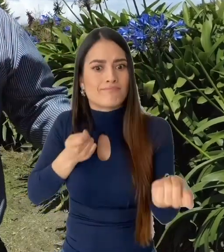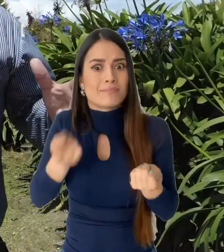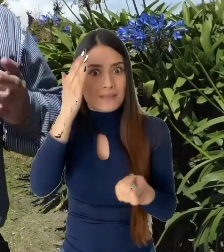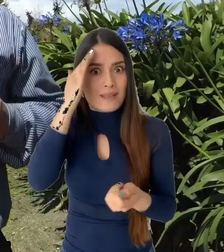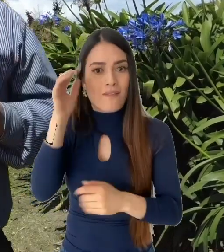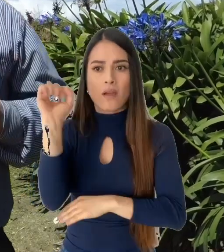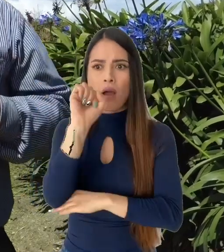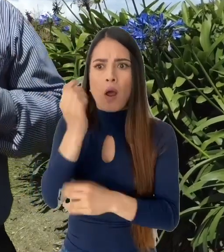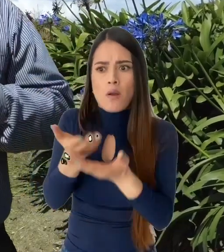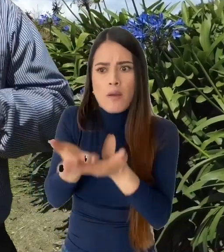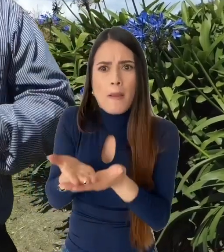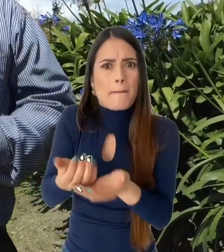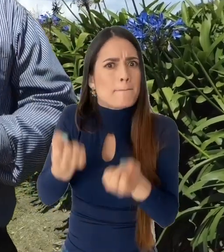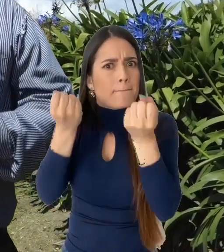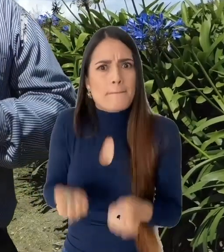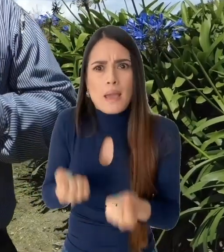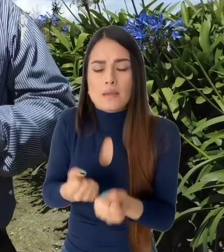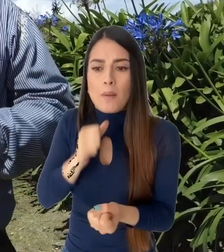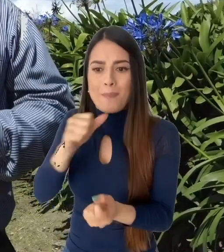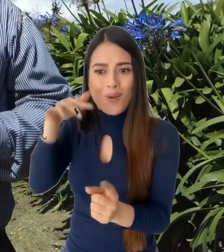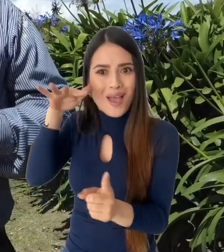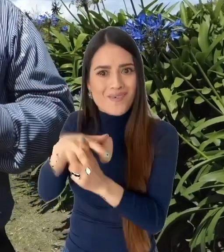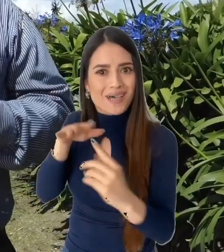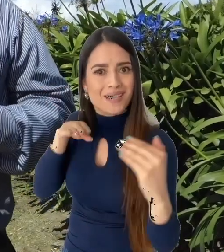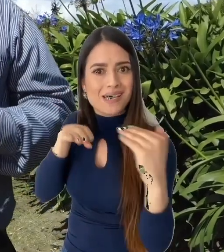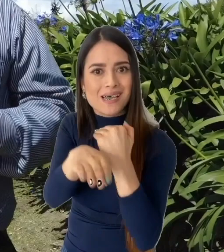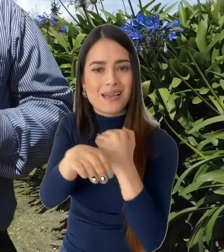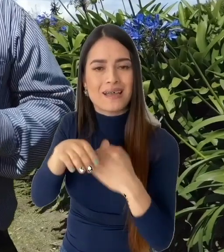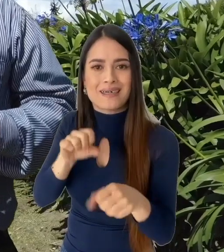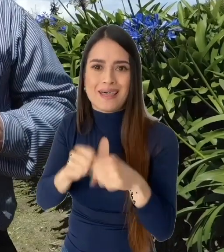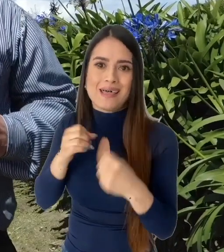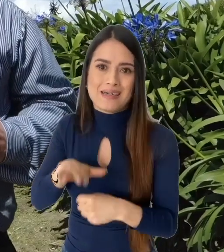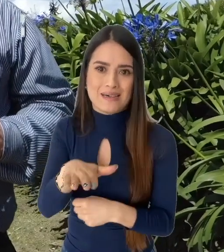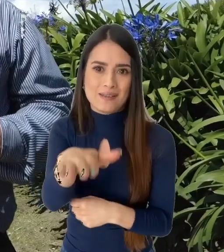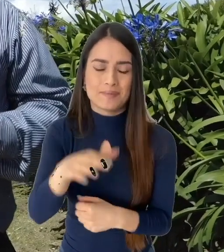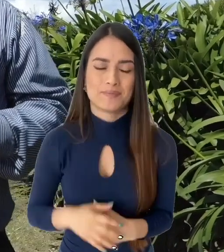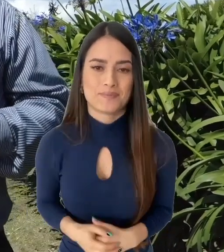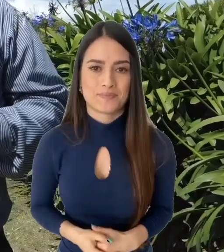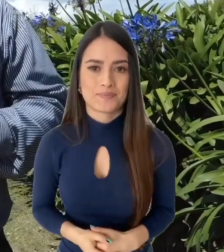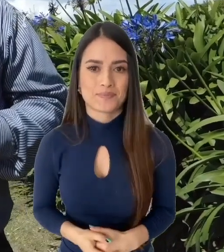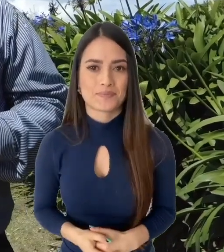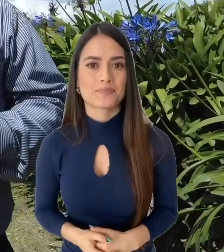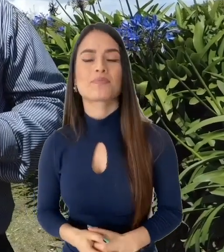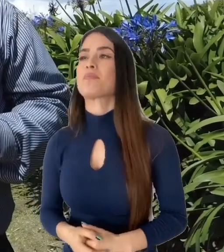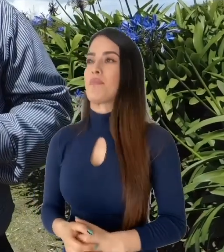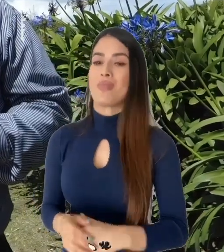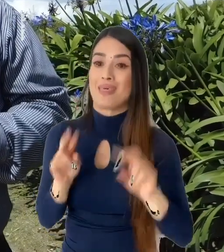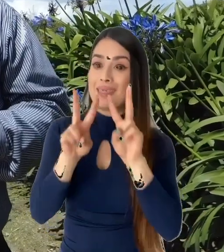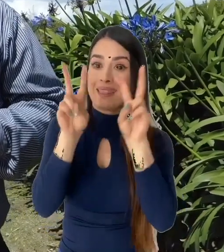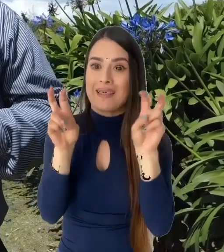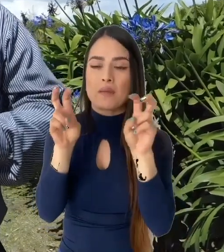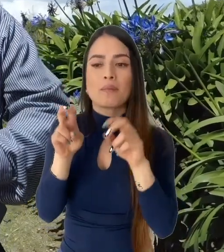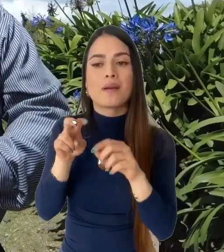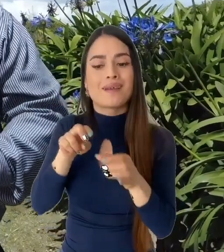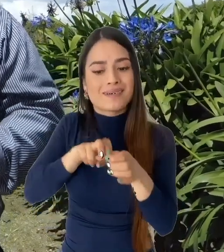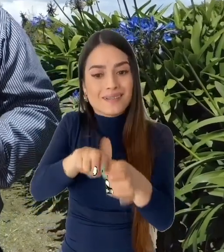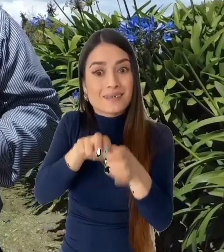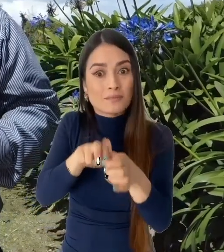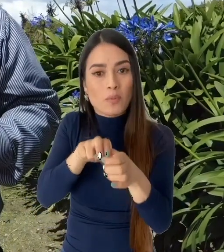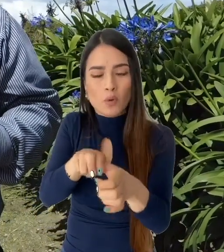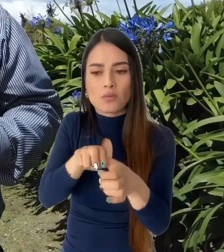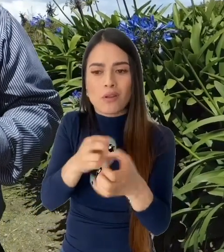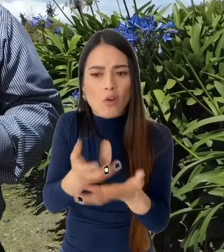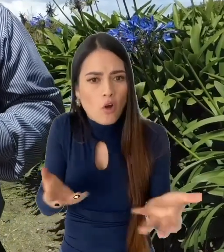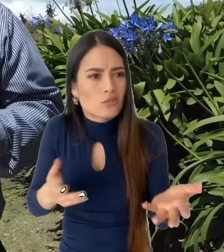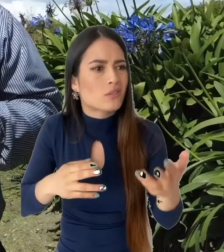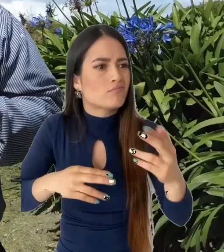infraestructura toda que el sobrepeso afecta directamente y exponencialmente la infraestructura en cuanto a la